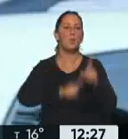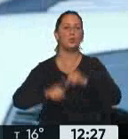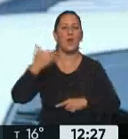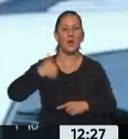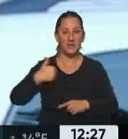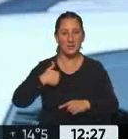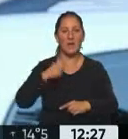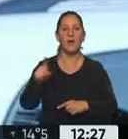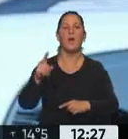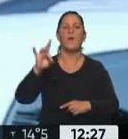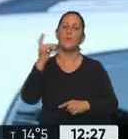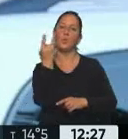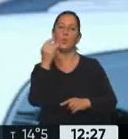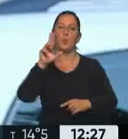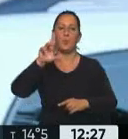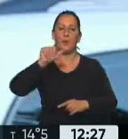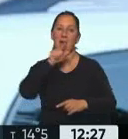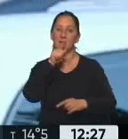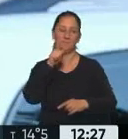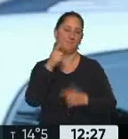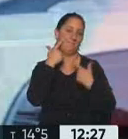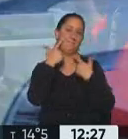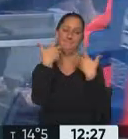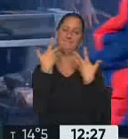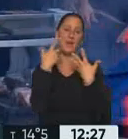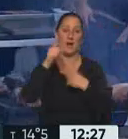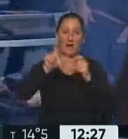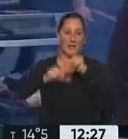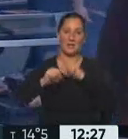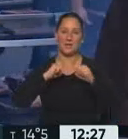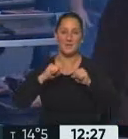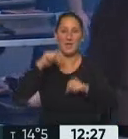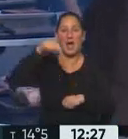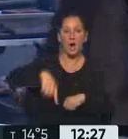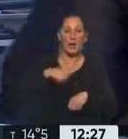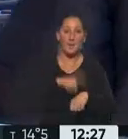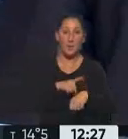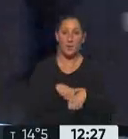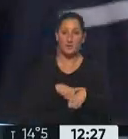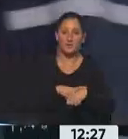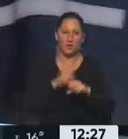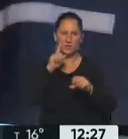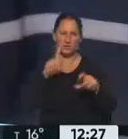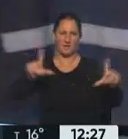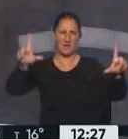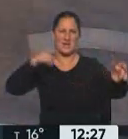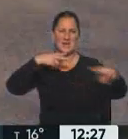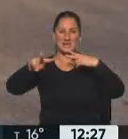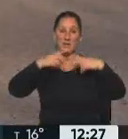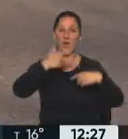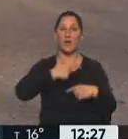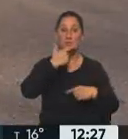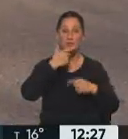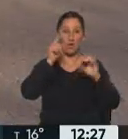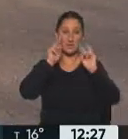serie de Mariano Con y Gastón Duprat está haciendo realmente estragos. Podemos ver cómo en este momento, en la fachada de ese restaurante rojo que